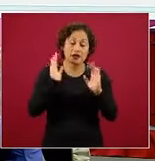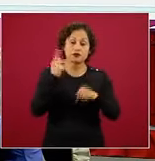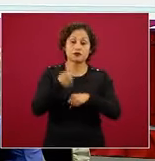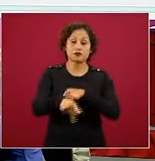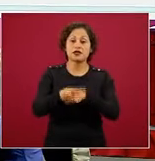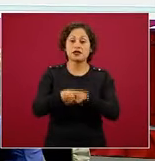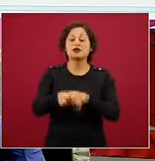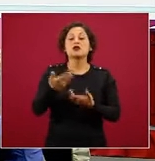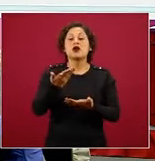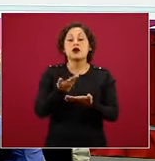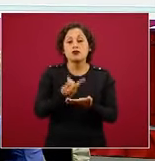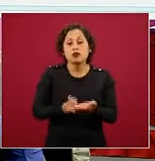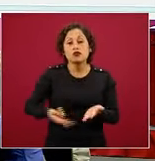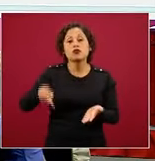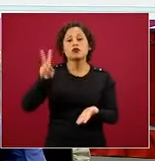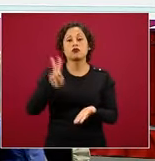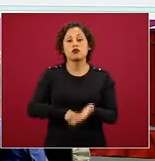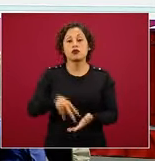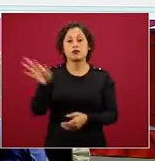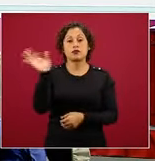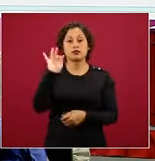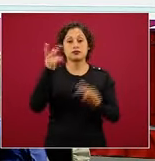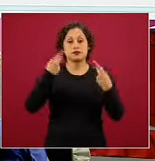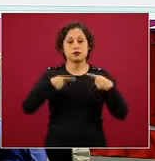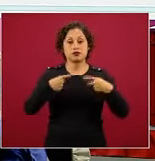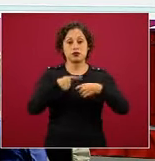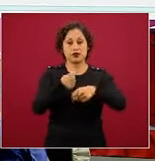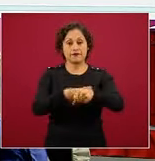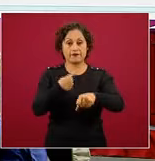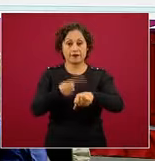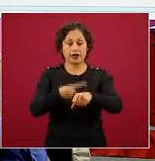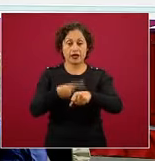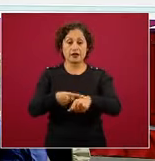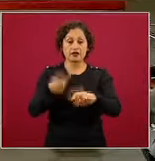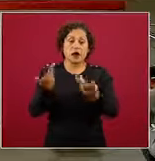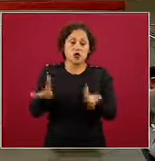enfermedad crónica o degenerativa. La siguiente, por favor.